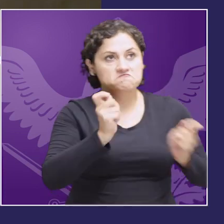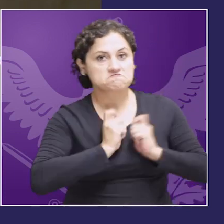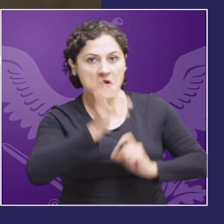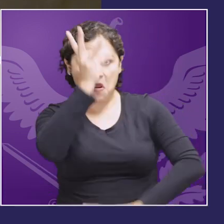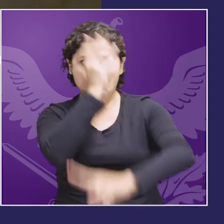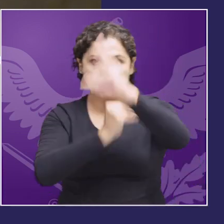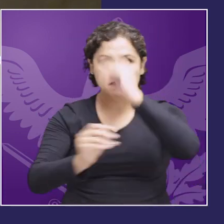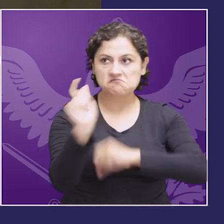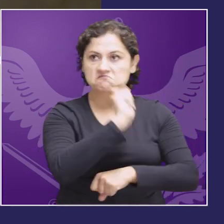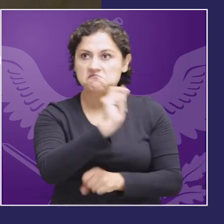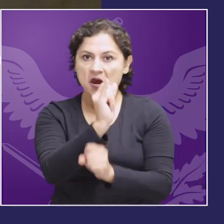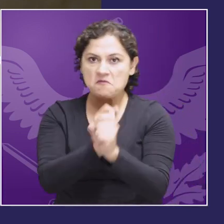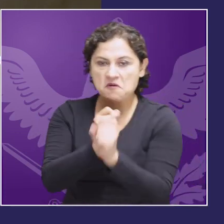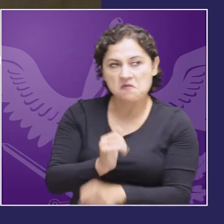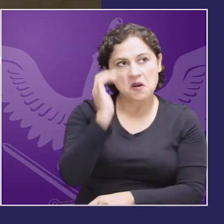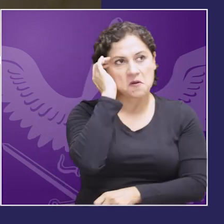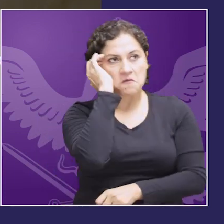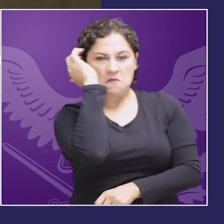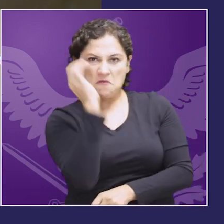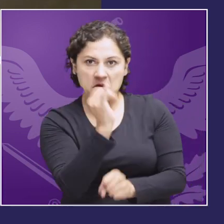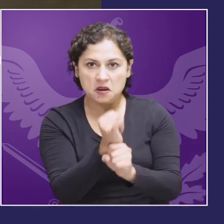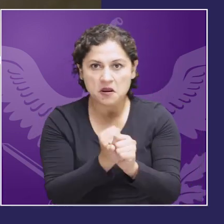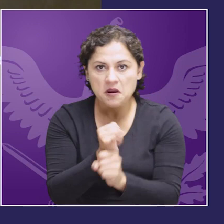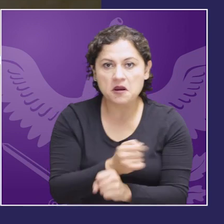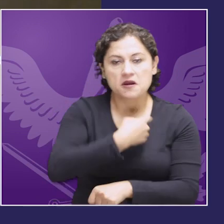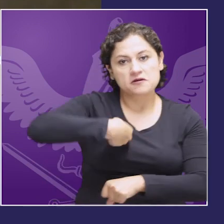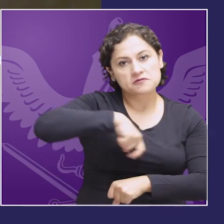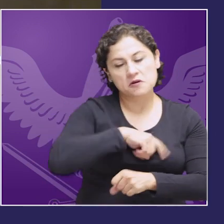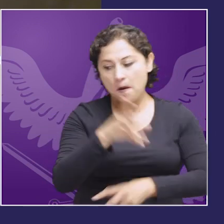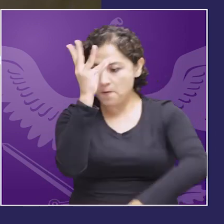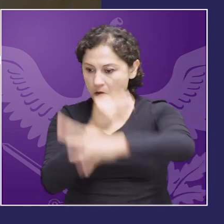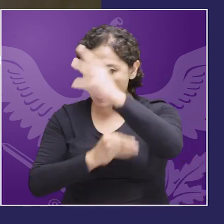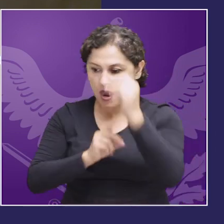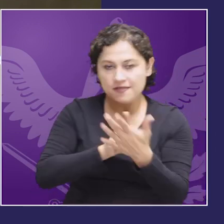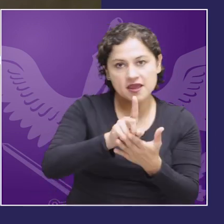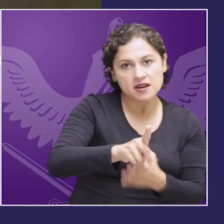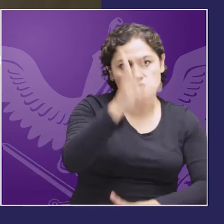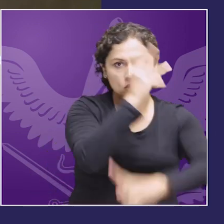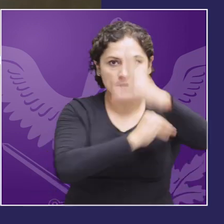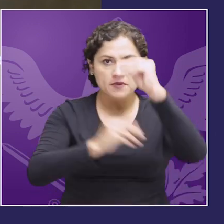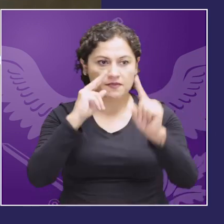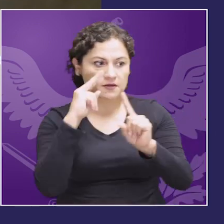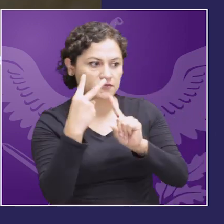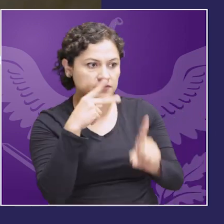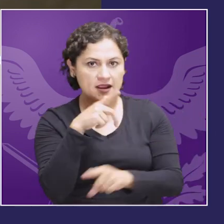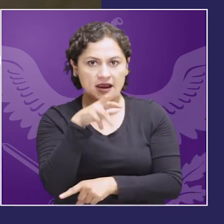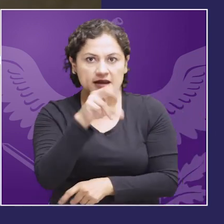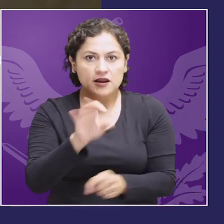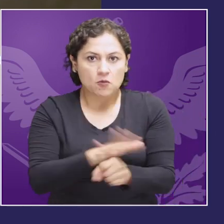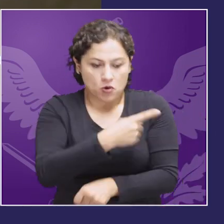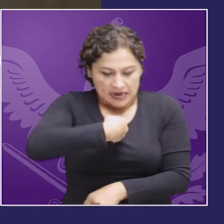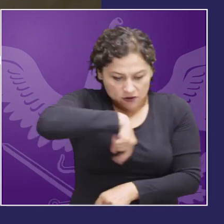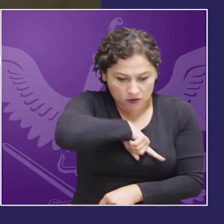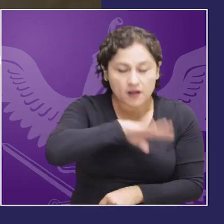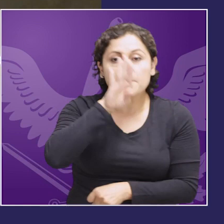investigaciones. Ellas son las que tienen que buscar las pruebas. Dicen las madres: nos hemos tenido que convertir en peritos, nos hemos tenido que convertir